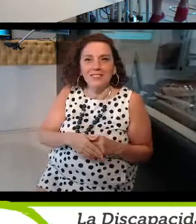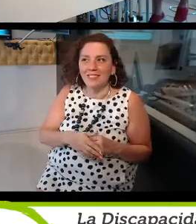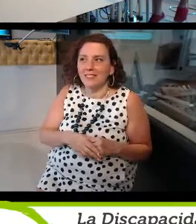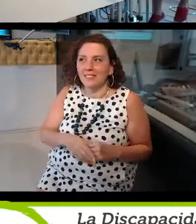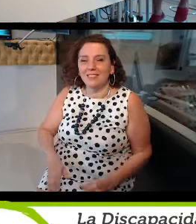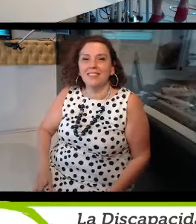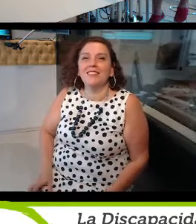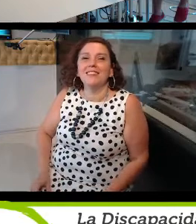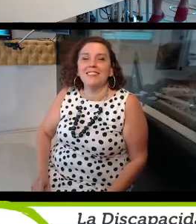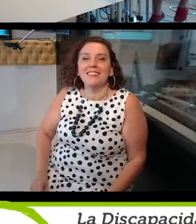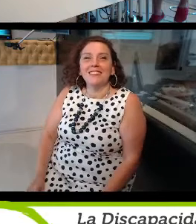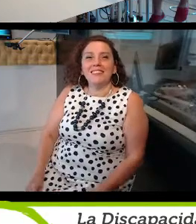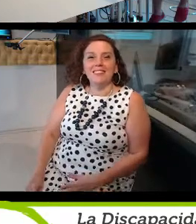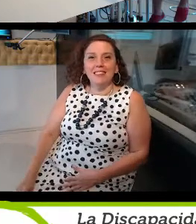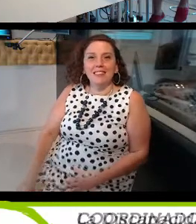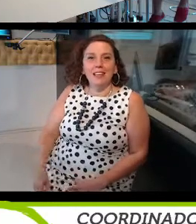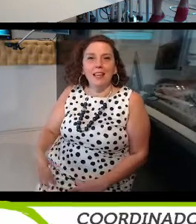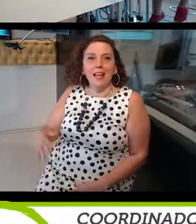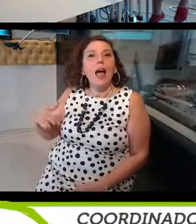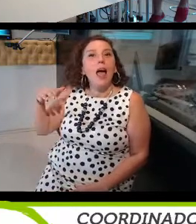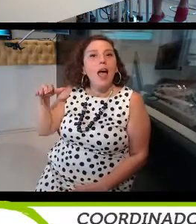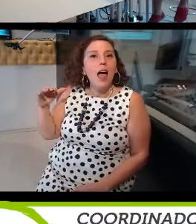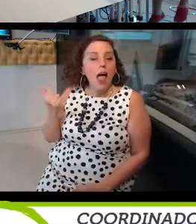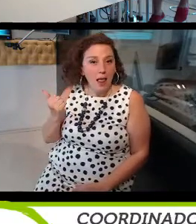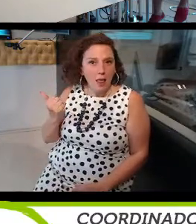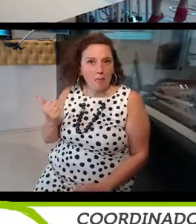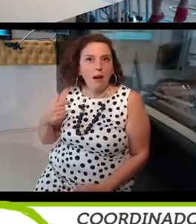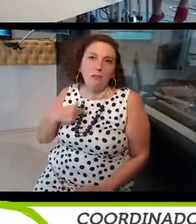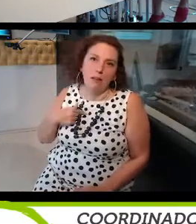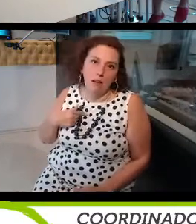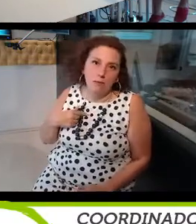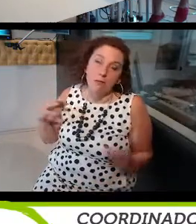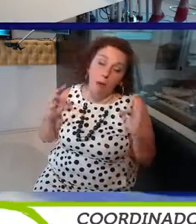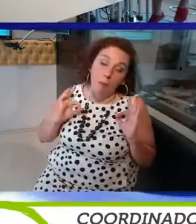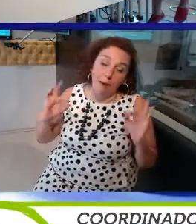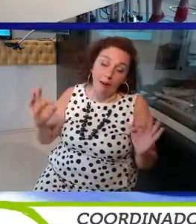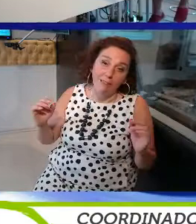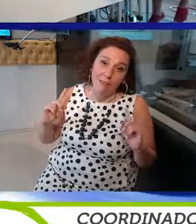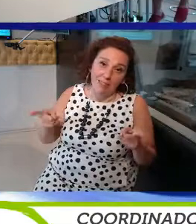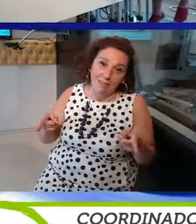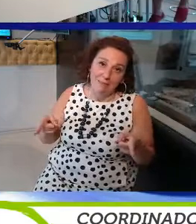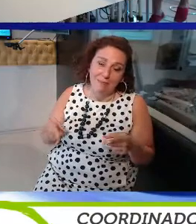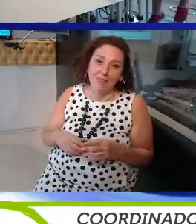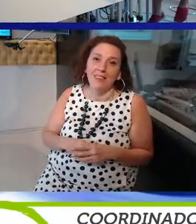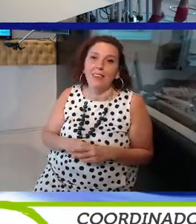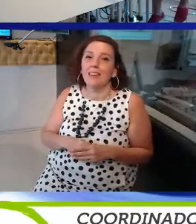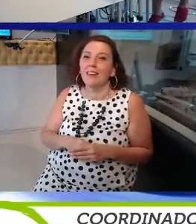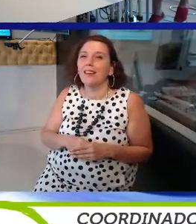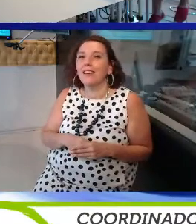Me maté. El martes no, el martes voy a seguir de vacaciones. Igual si tenés alguna duda, repasá el mail que les mandé hoy.